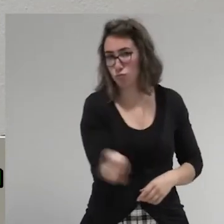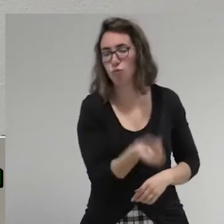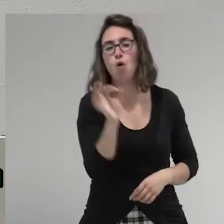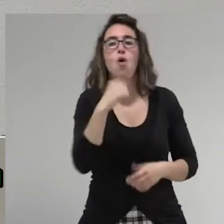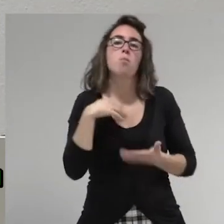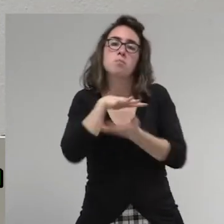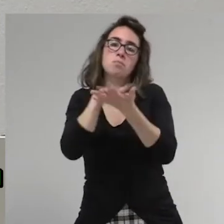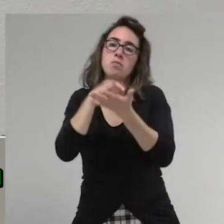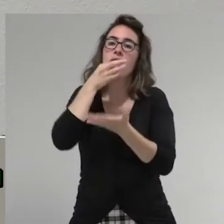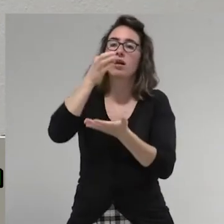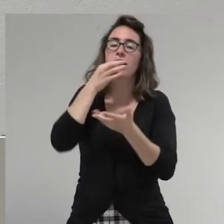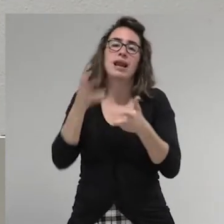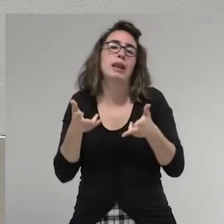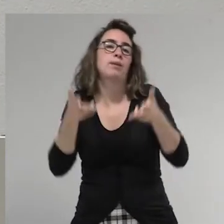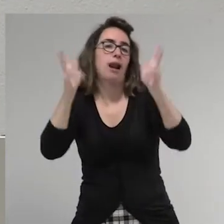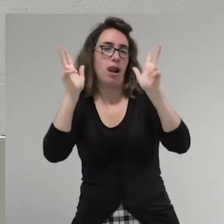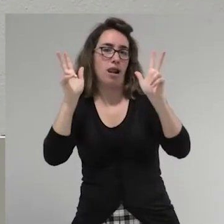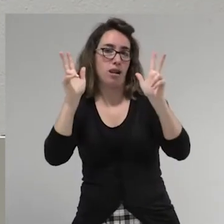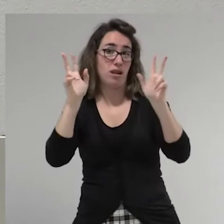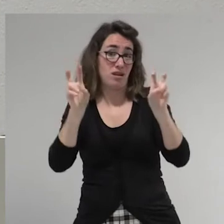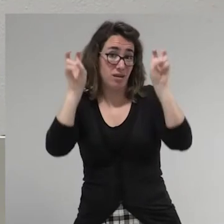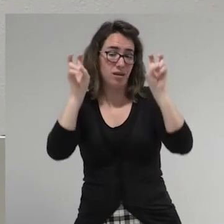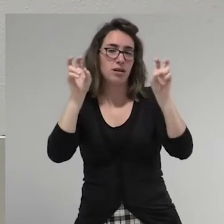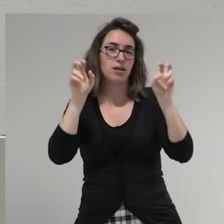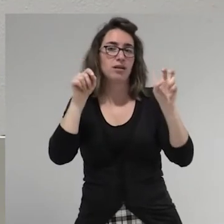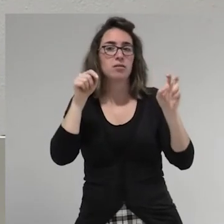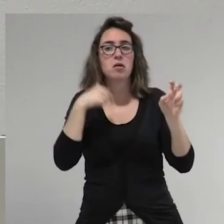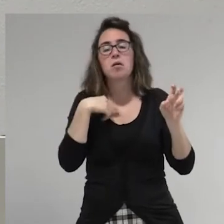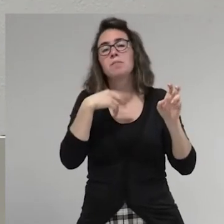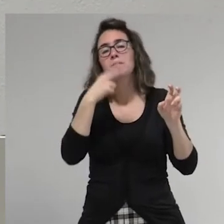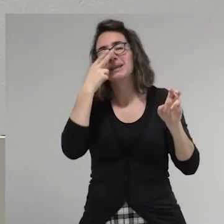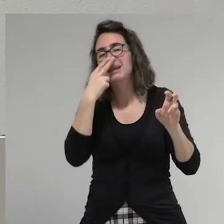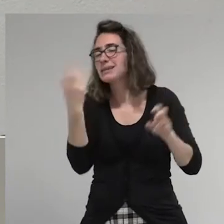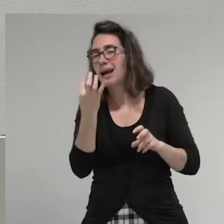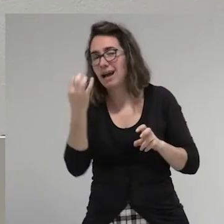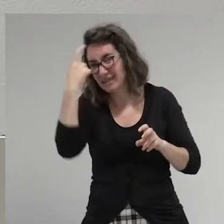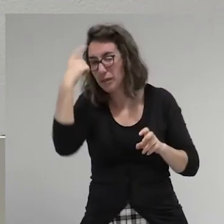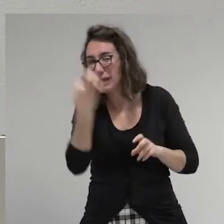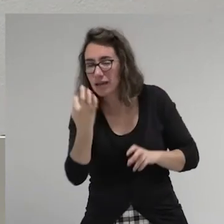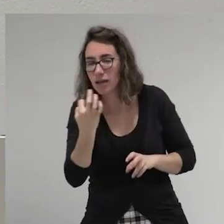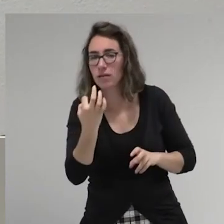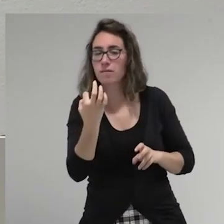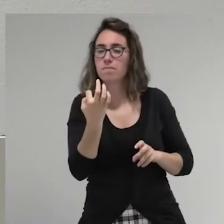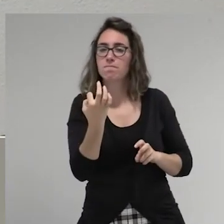conversación liberal sobre ella. Lo que nos interesa es saber que